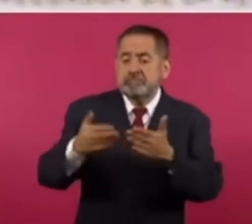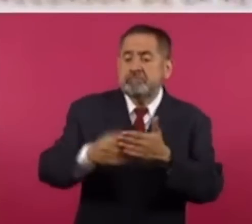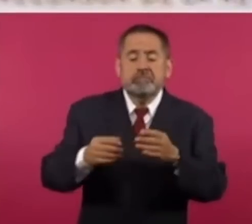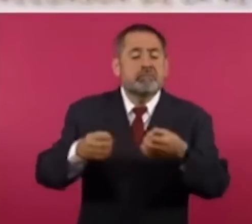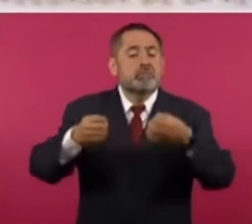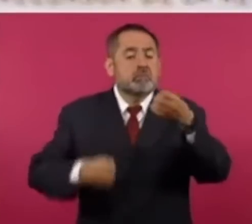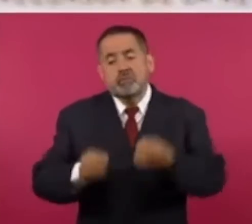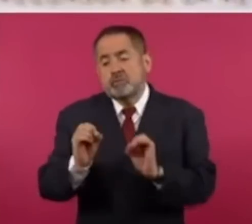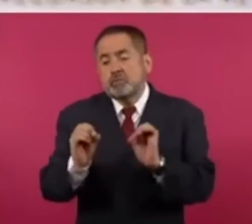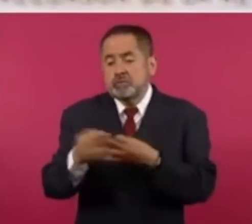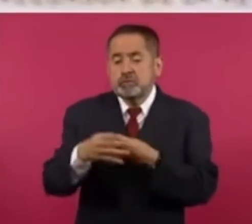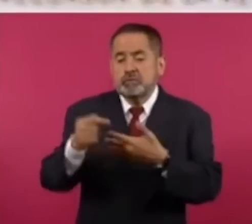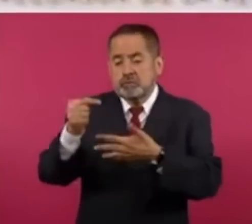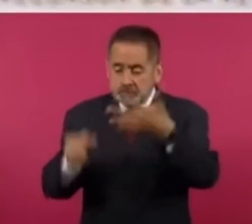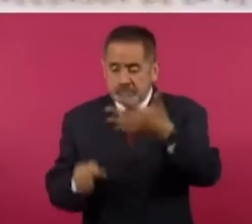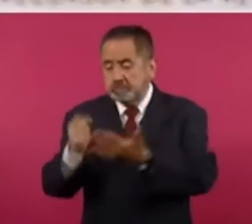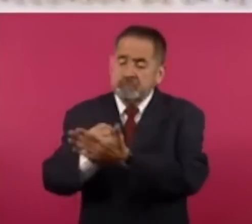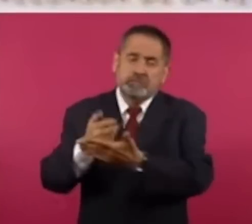juez,